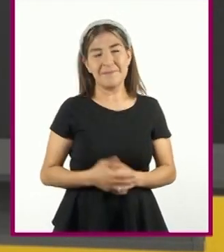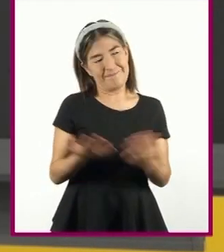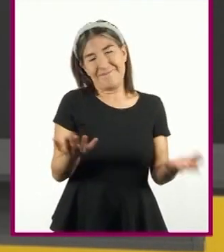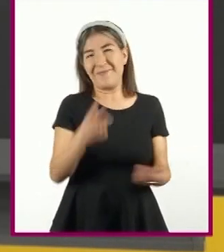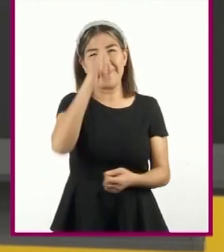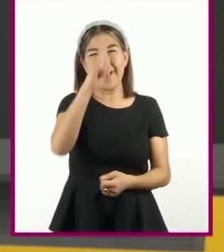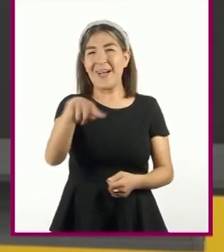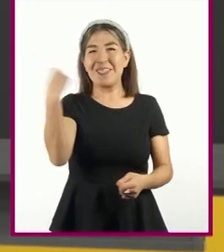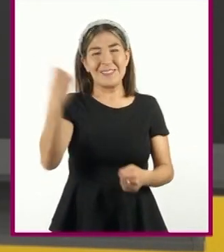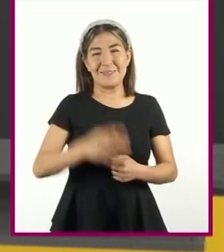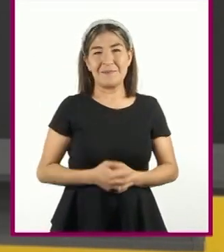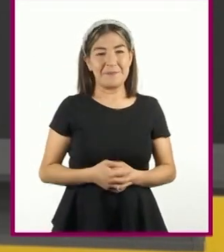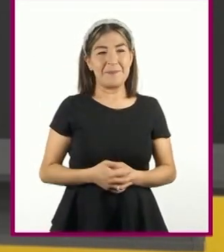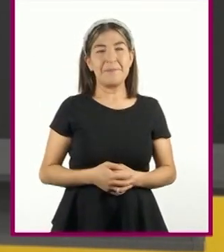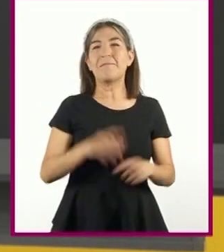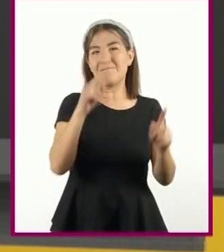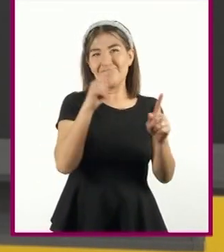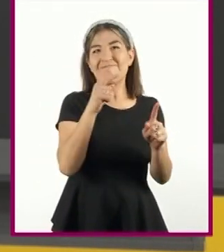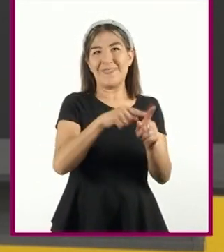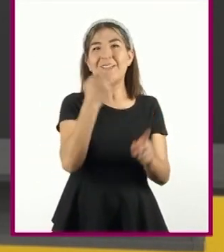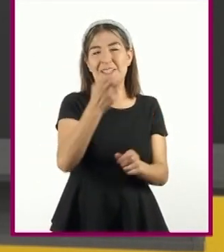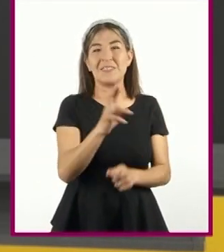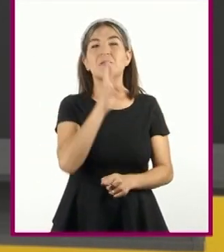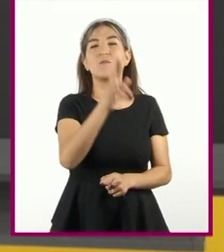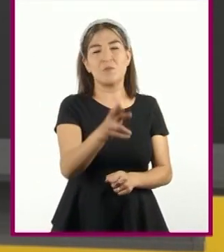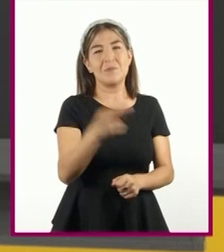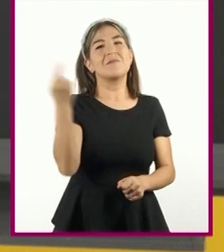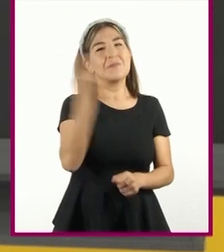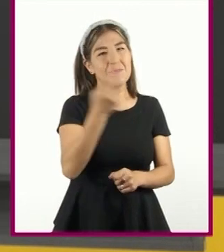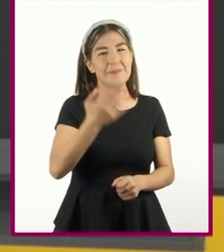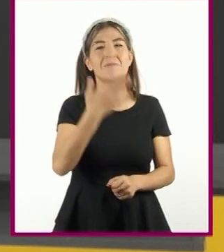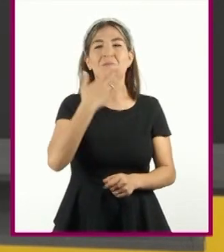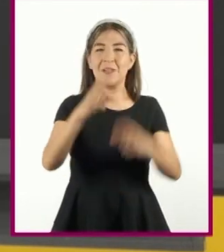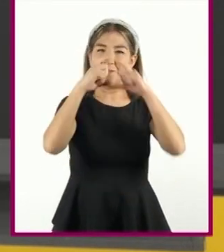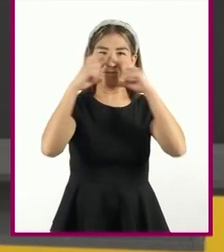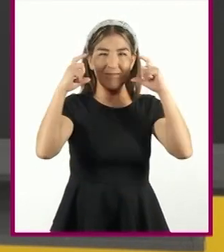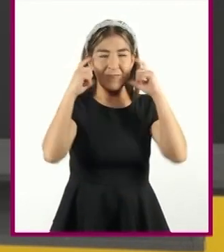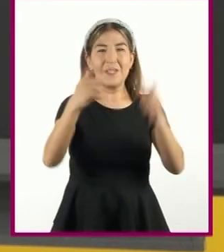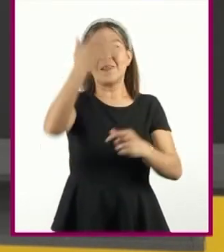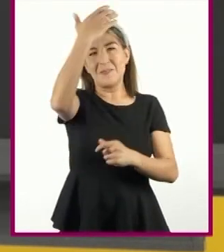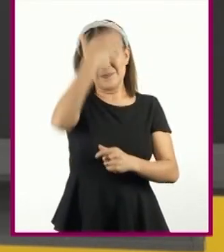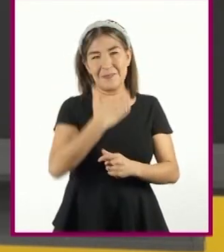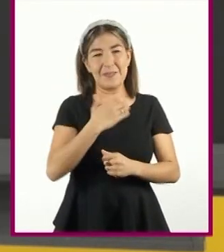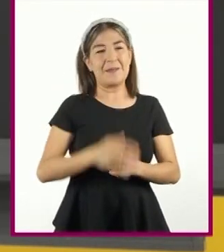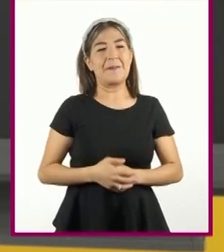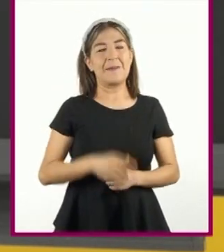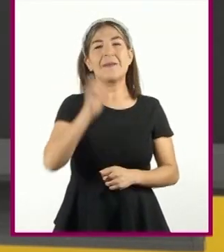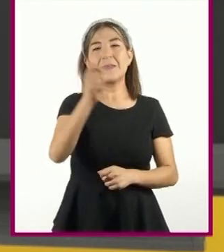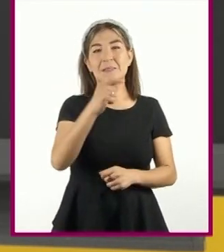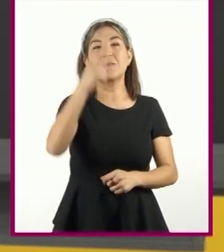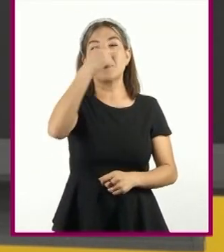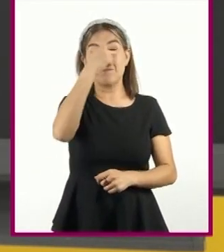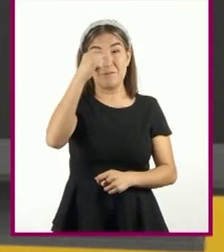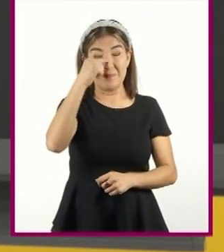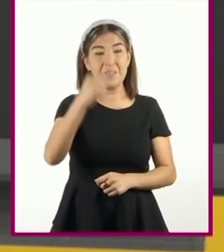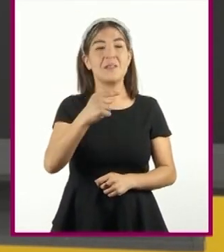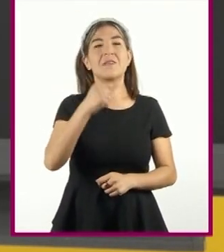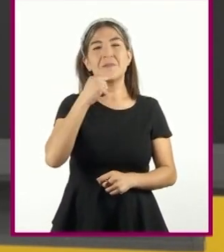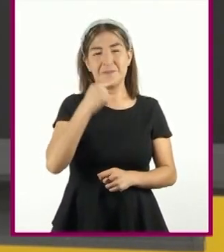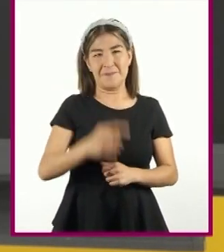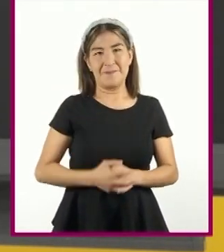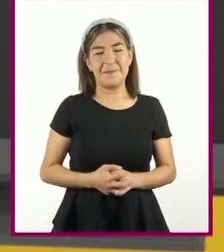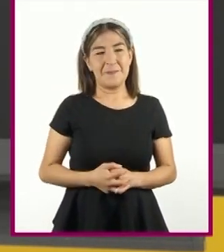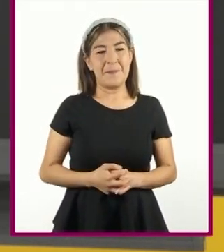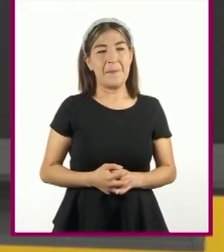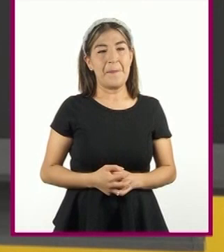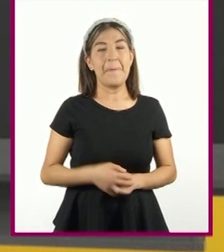clara. Por ello, es importante usar apropiadamente el cubrebocas, cubriendo perfectamente nariz y